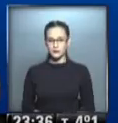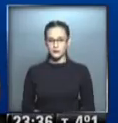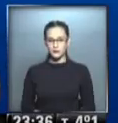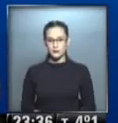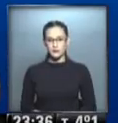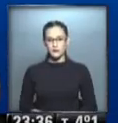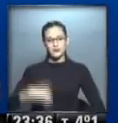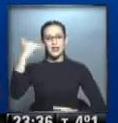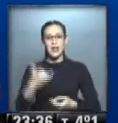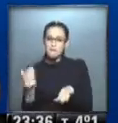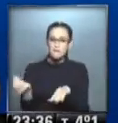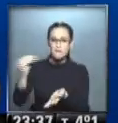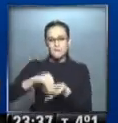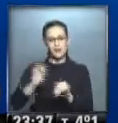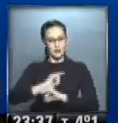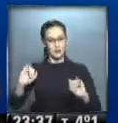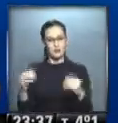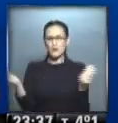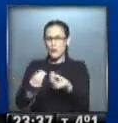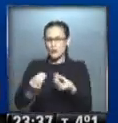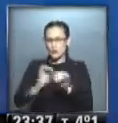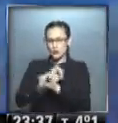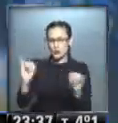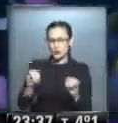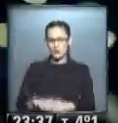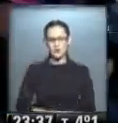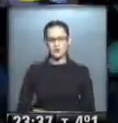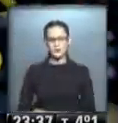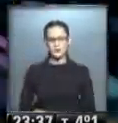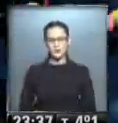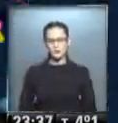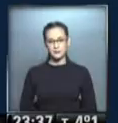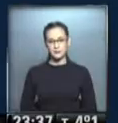Y tenemos ahora más información en este picado de noticias.